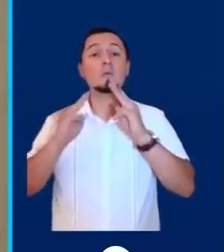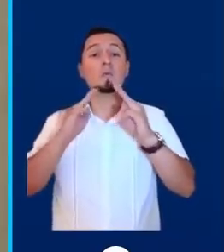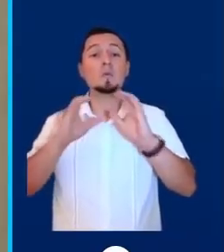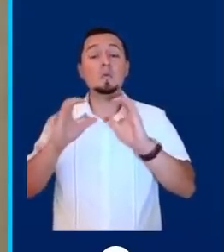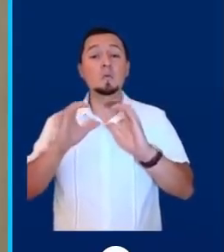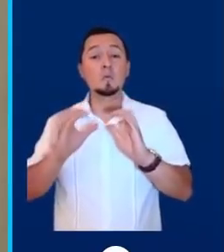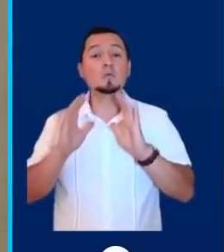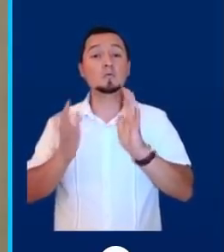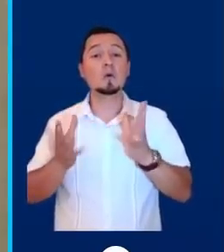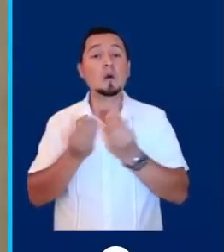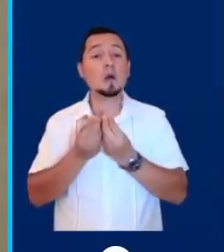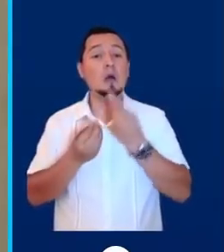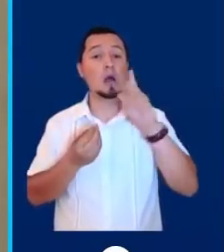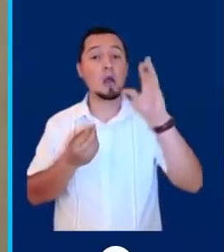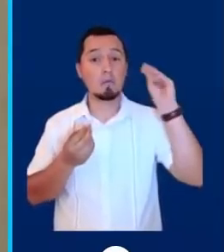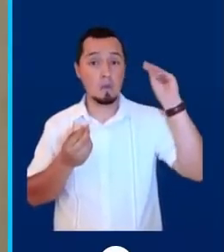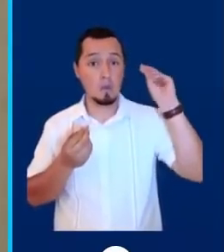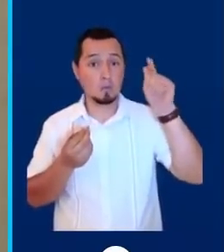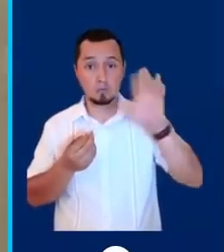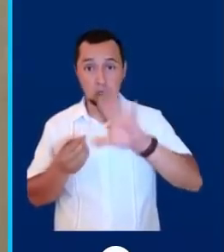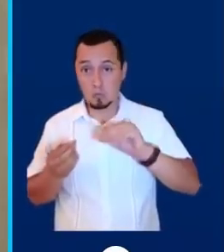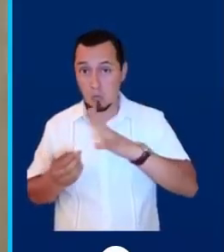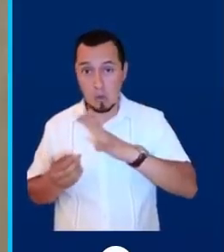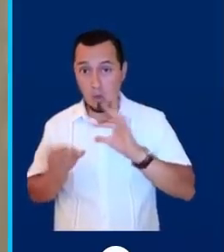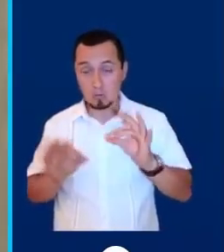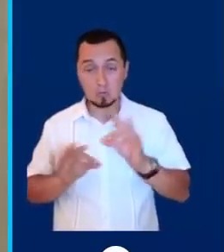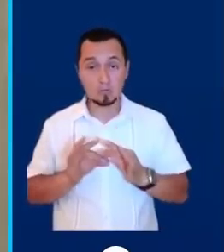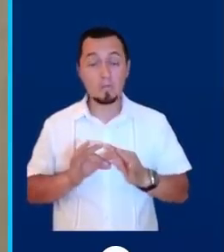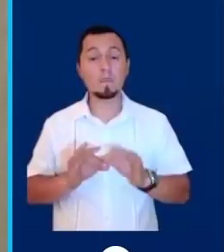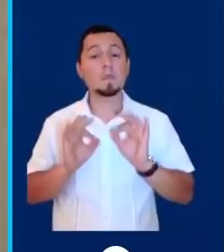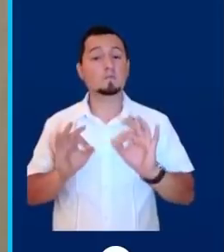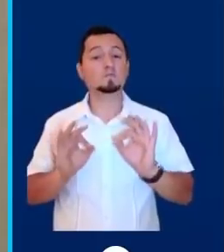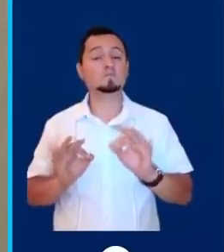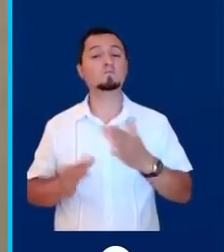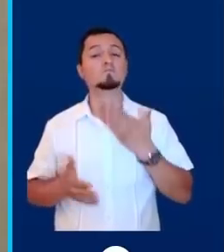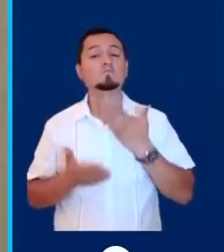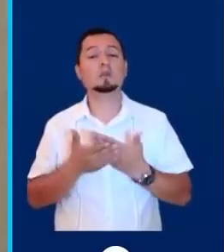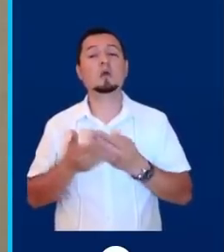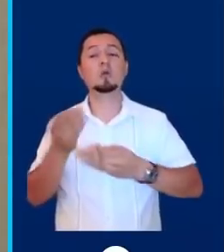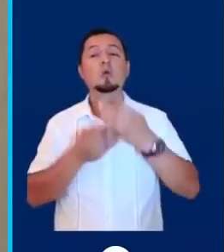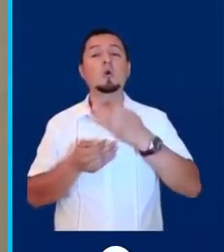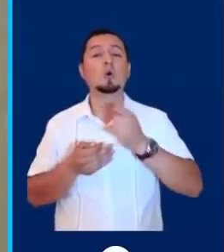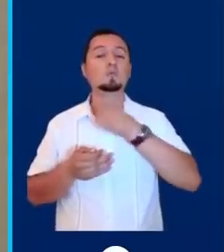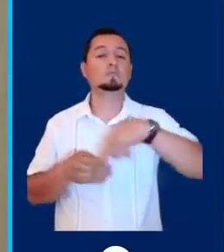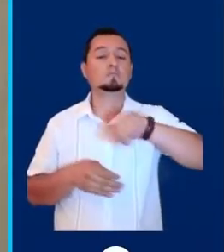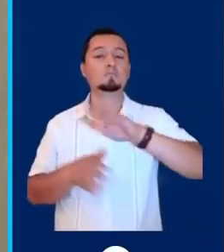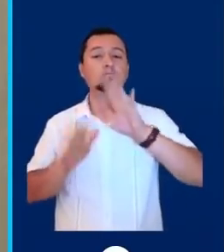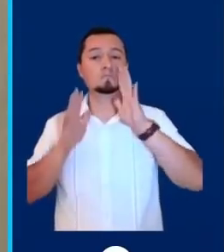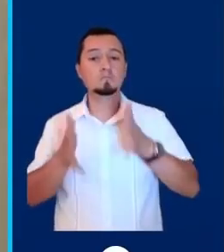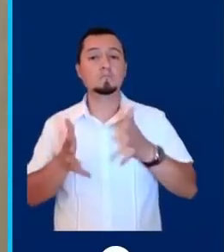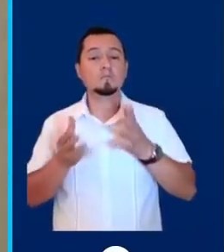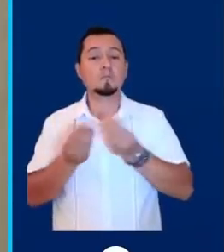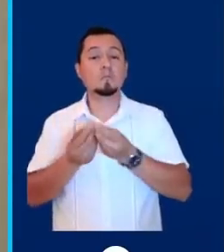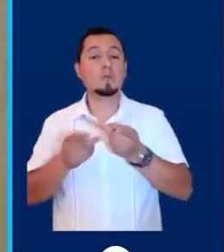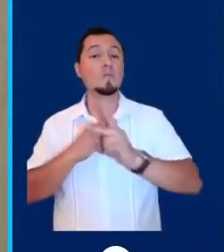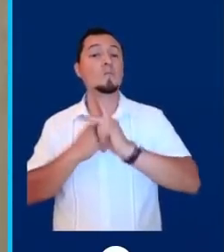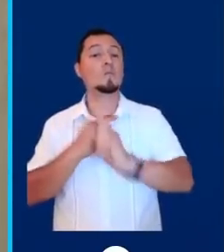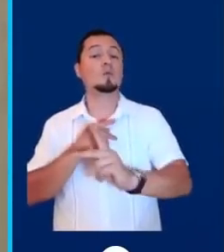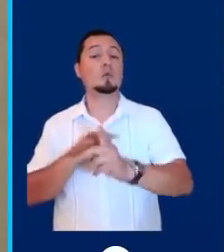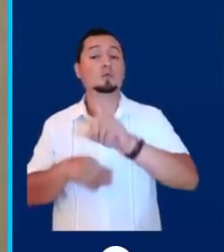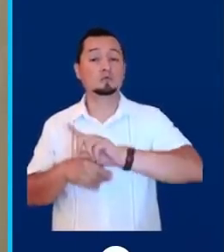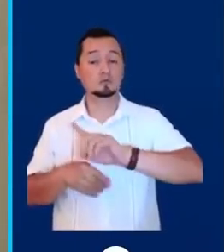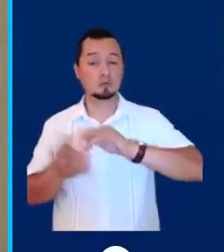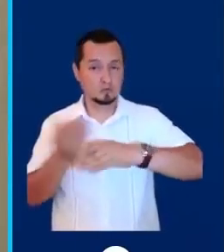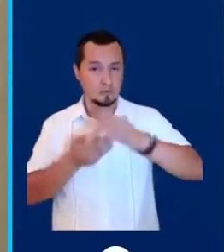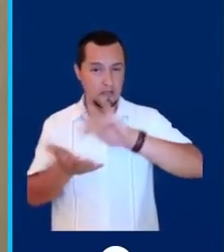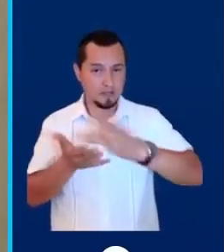comunicación porque estamos en transmisión en vivo. No hay preguntas, fuimos muy claros. Estaremos dando los detalles en las próximas horas. Muchas